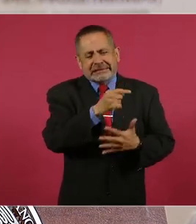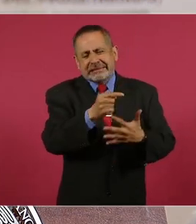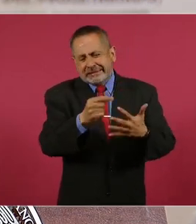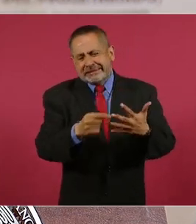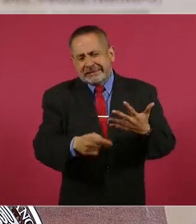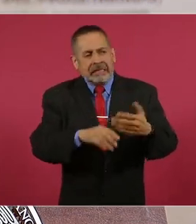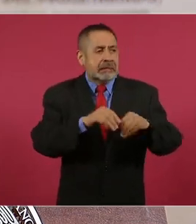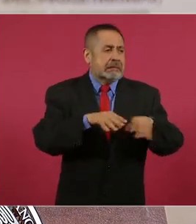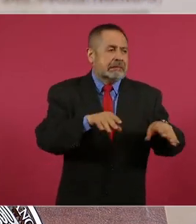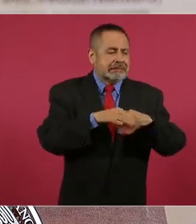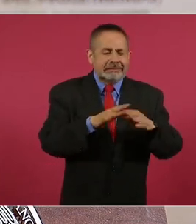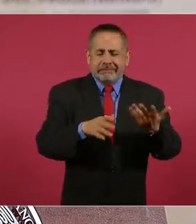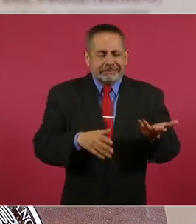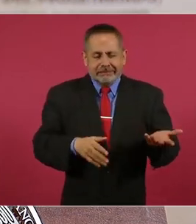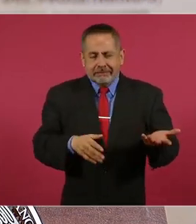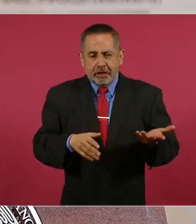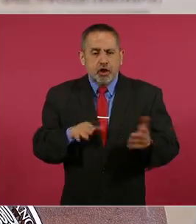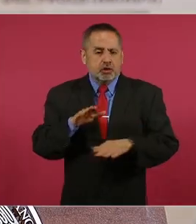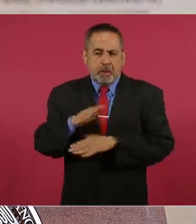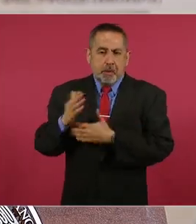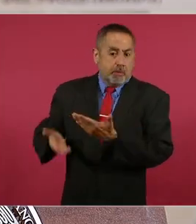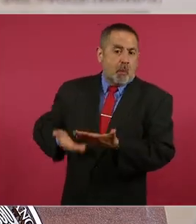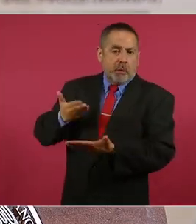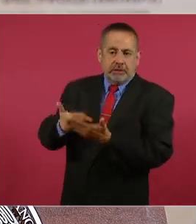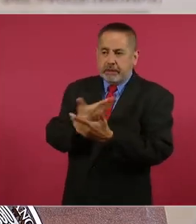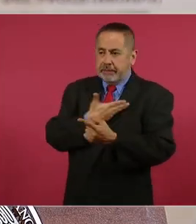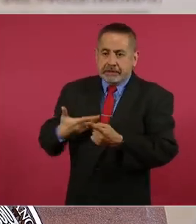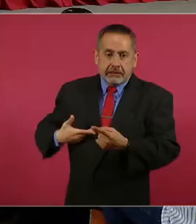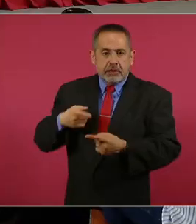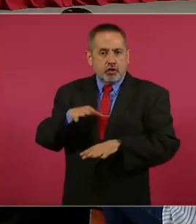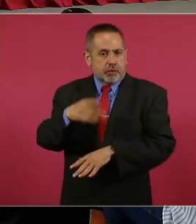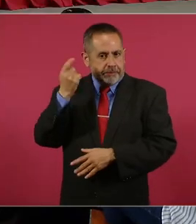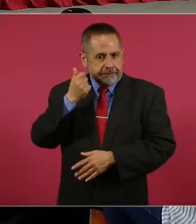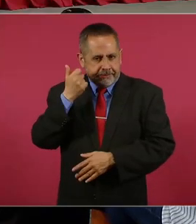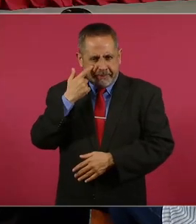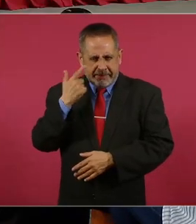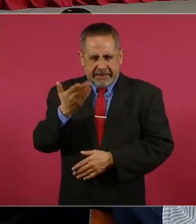difundido sobre esta propuesta anunciada por el presidente.